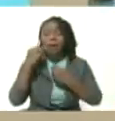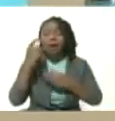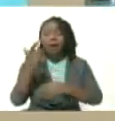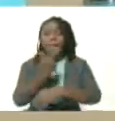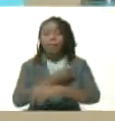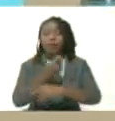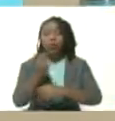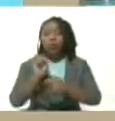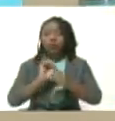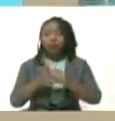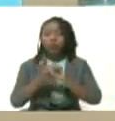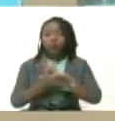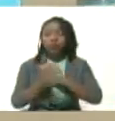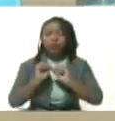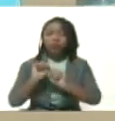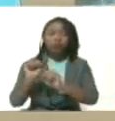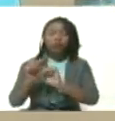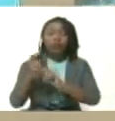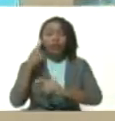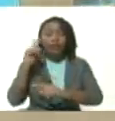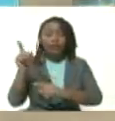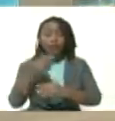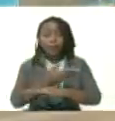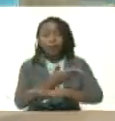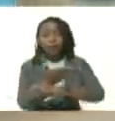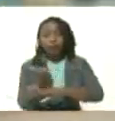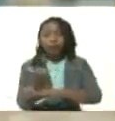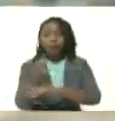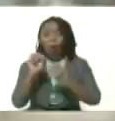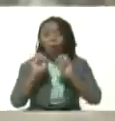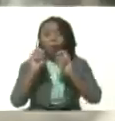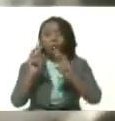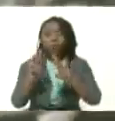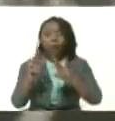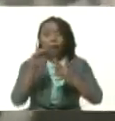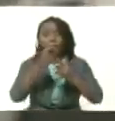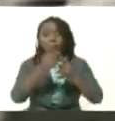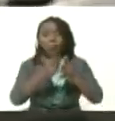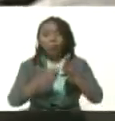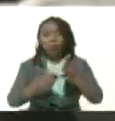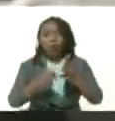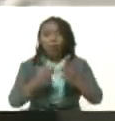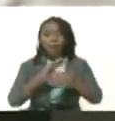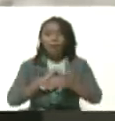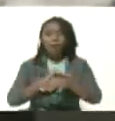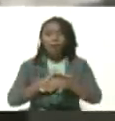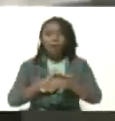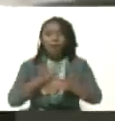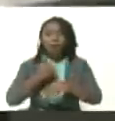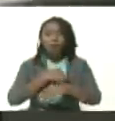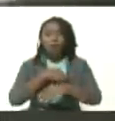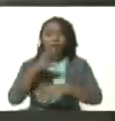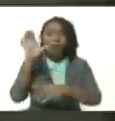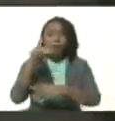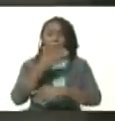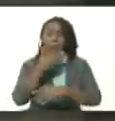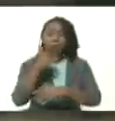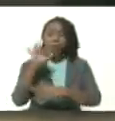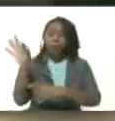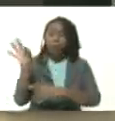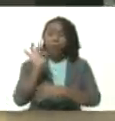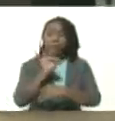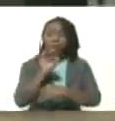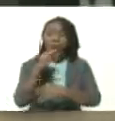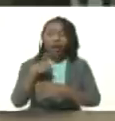básicamente es un pequeño resumen de todo el abanico de opciones que tenemos para que los médicos de nuestro país tengan la mejor opción en